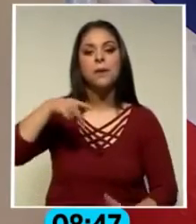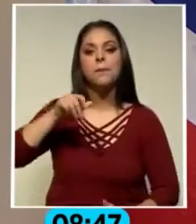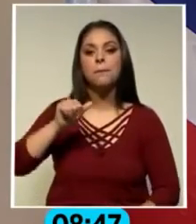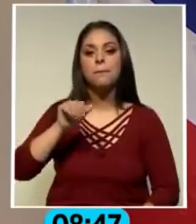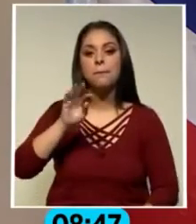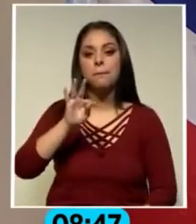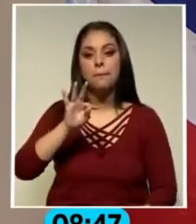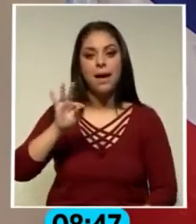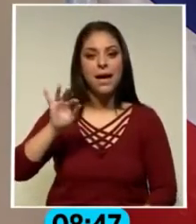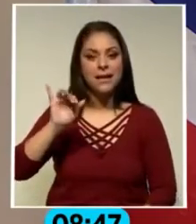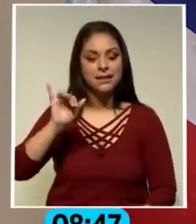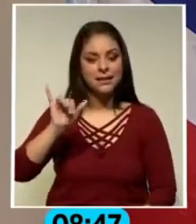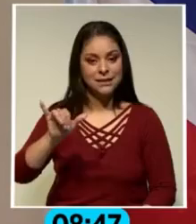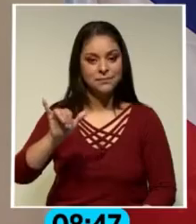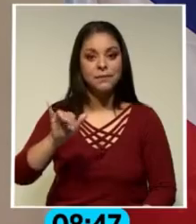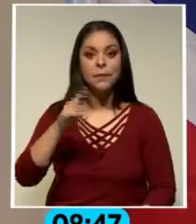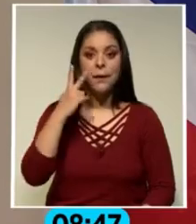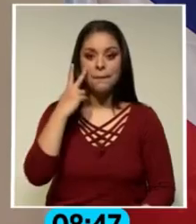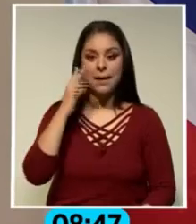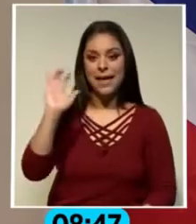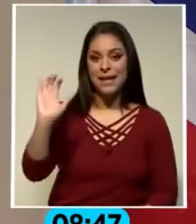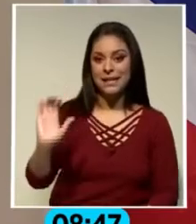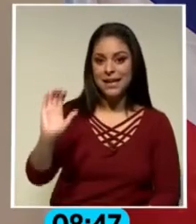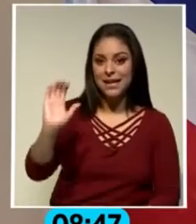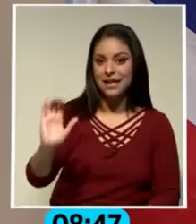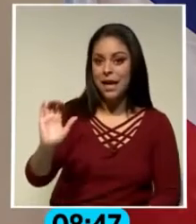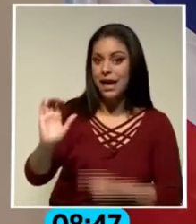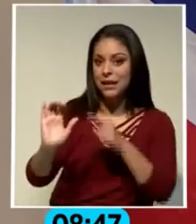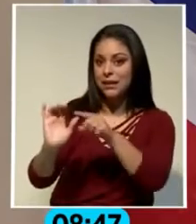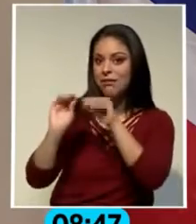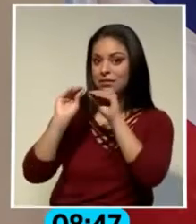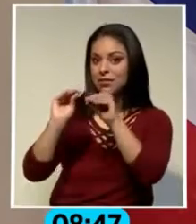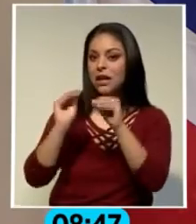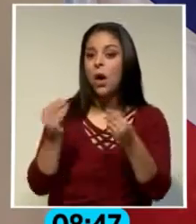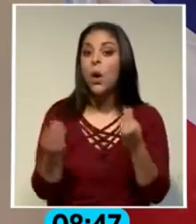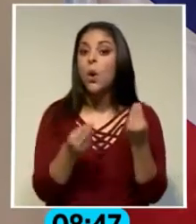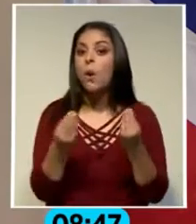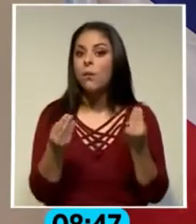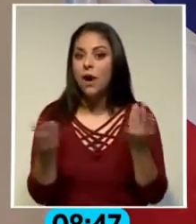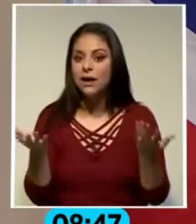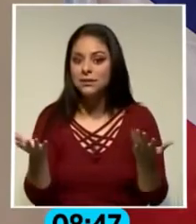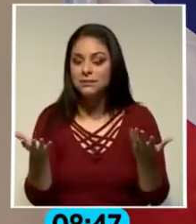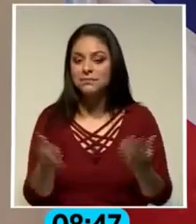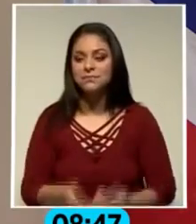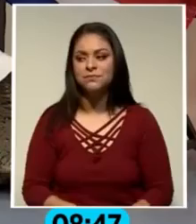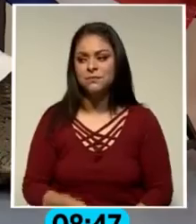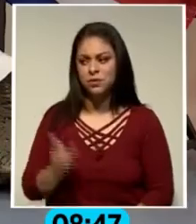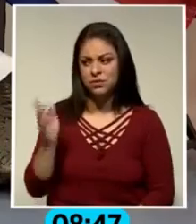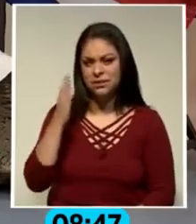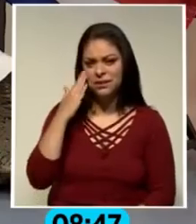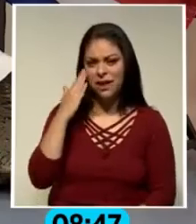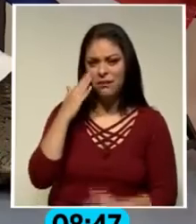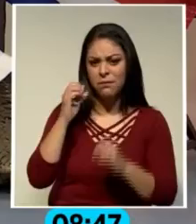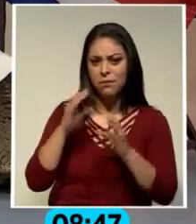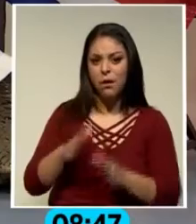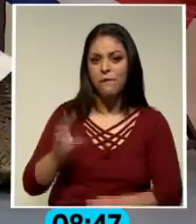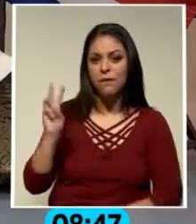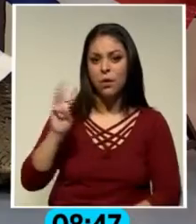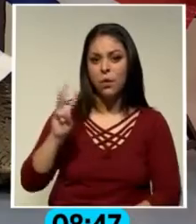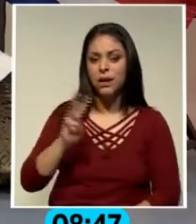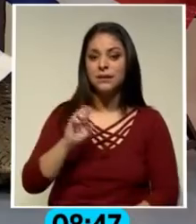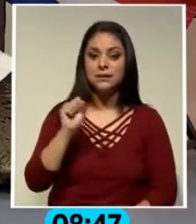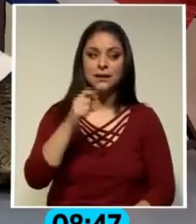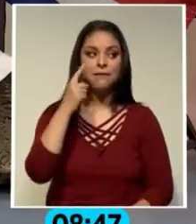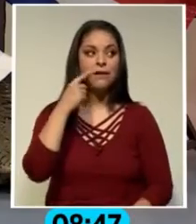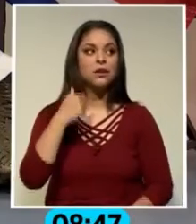a ir a observar a esta niña que nos va a enseñar cómo hacer patí. ¿Vos sabes hacer patí, niña Sí, Gwen? Mira, aquí le traje, niña